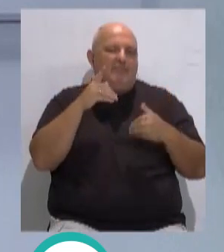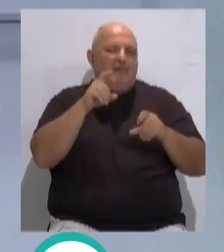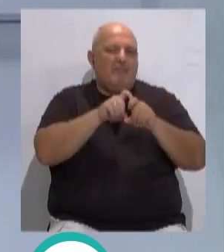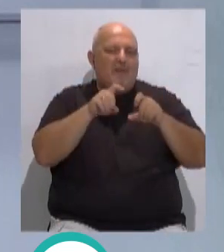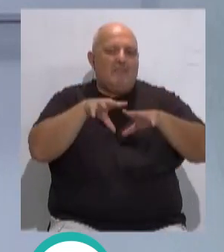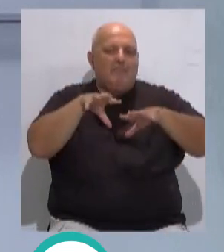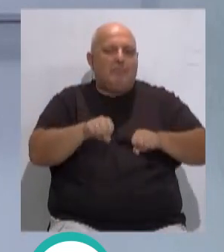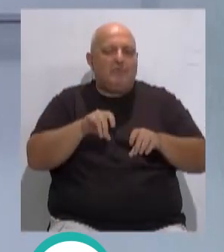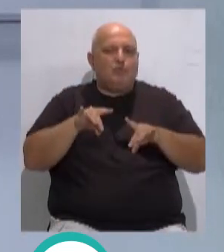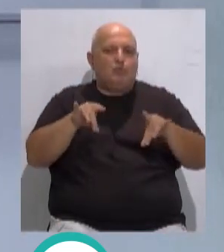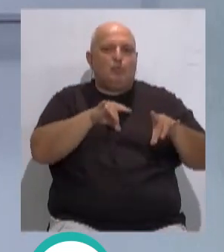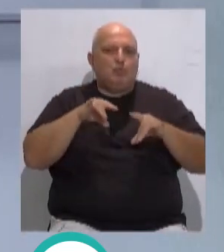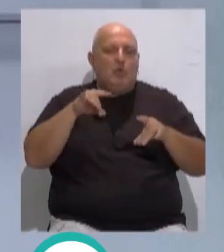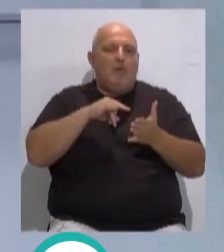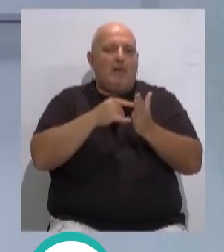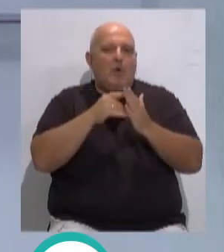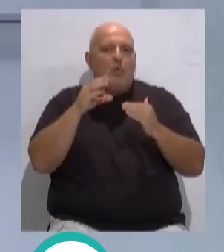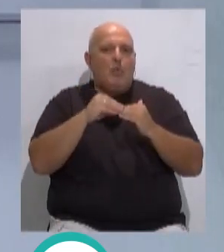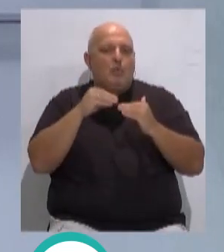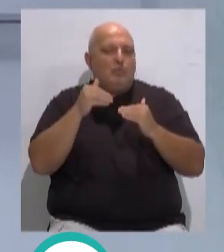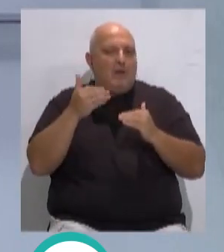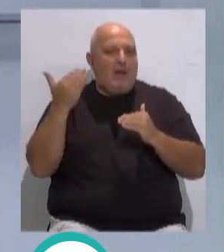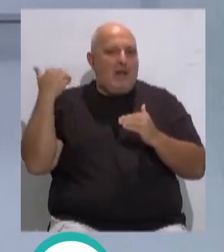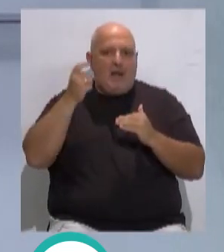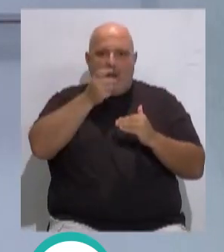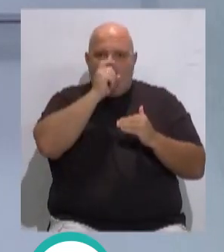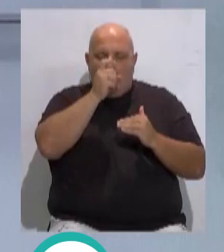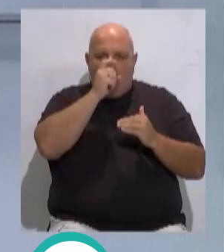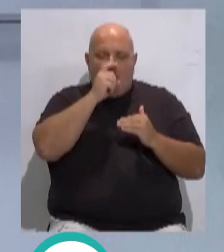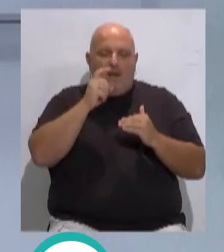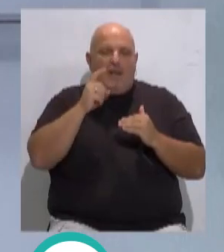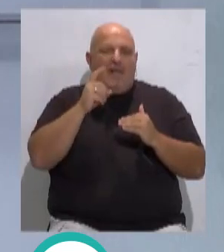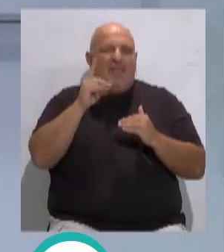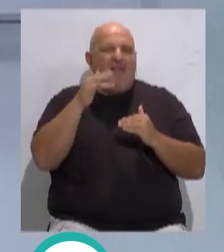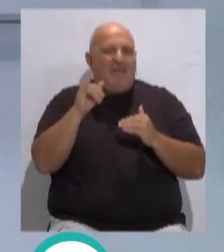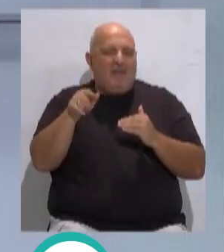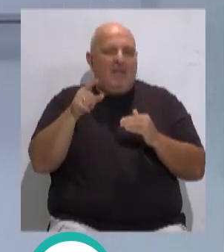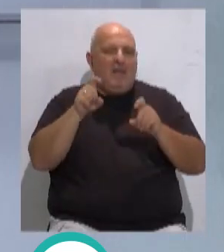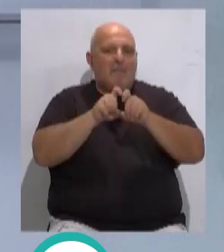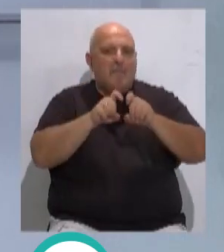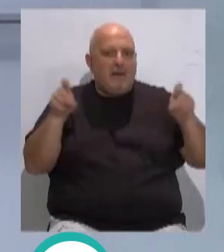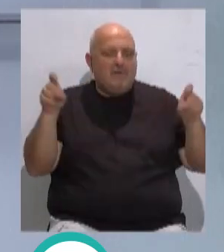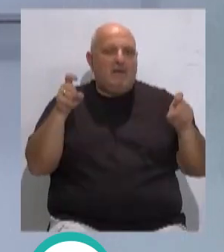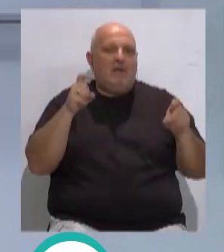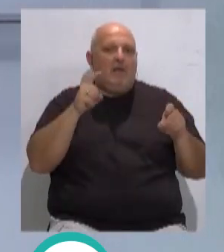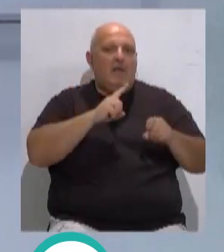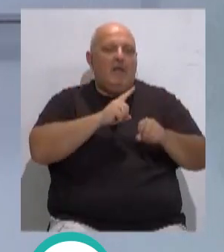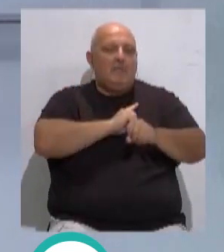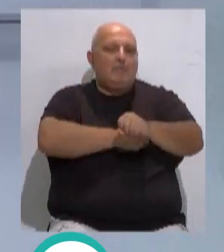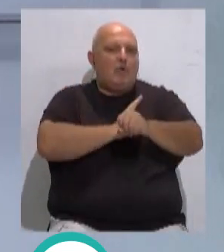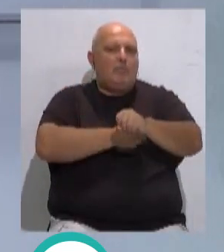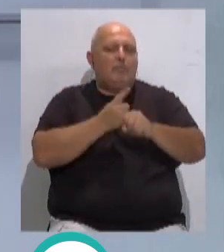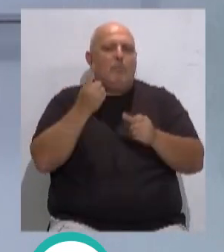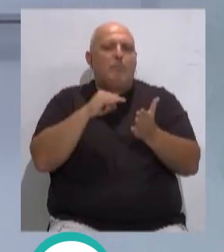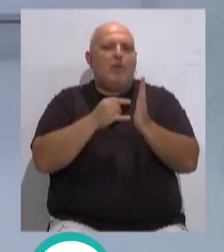sobre la titularidad, planes y uso futuro de los antiguos terrenos de Delphi. La empresa que impulsa Sport Tech City ha